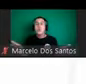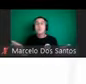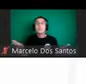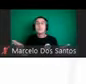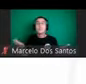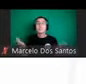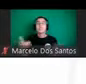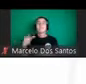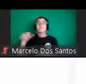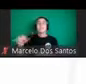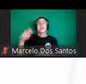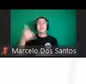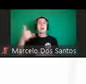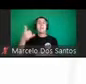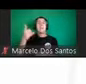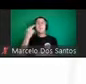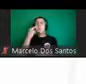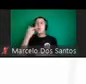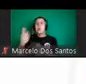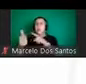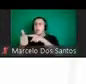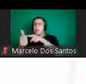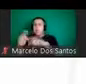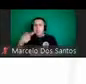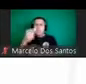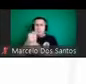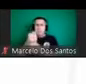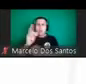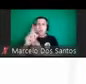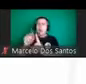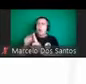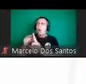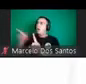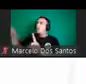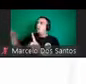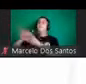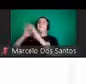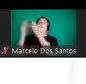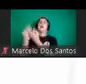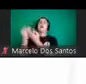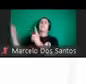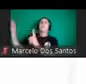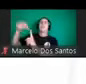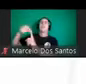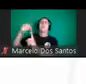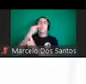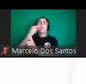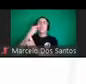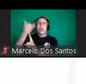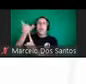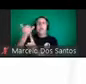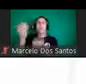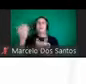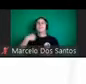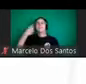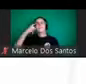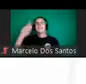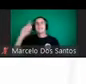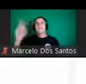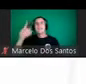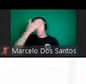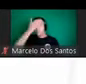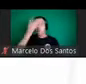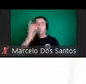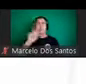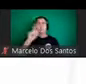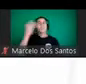la fuente, digamos que la posible solución, e ir haciendo esa derivación y tener ese contacto constante,